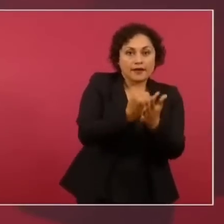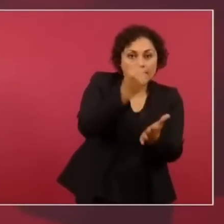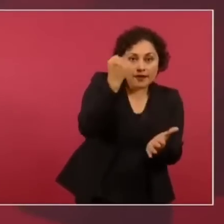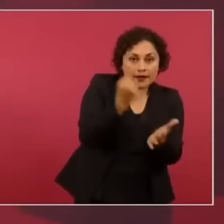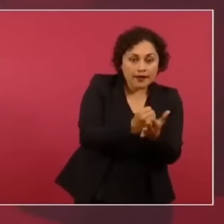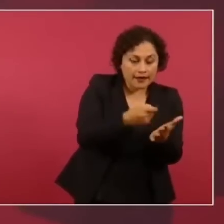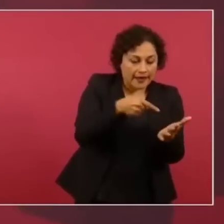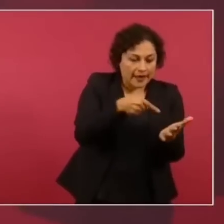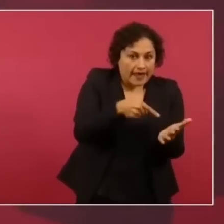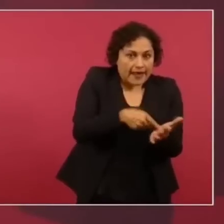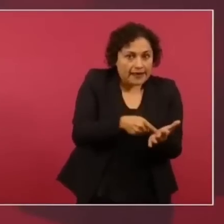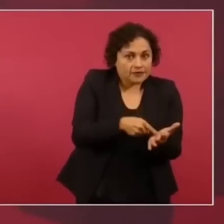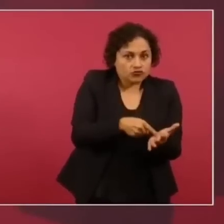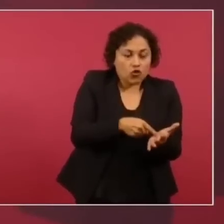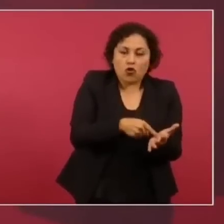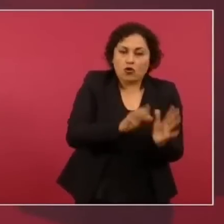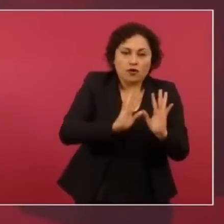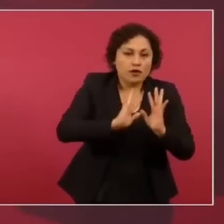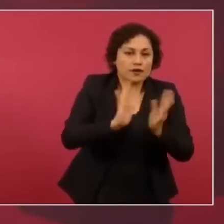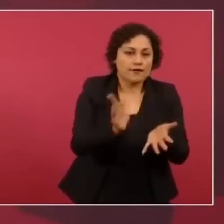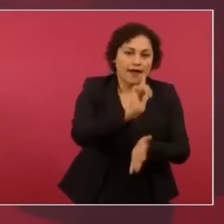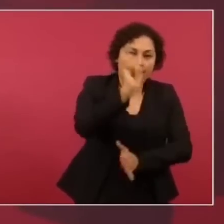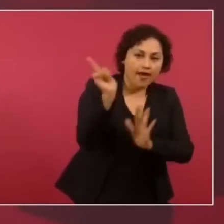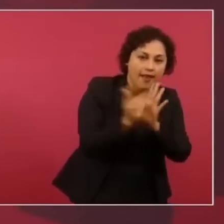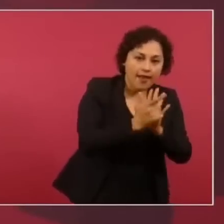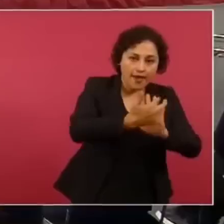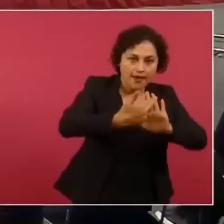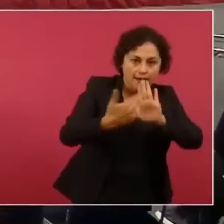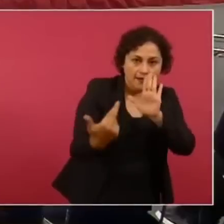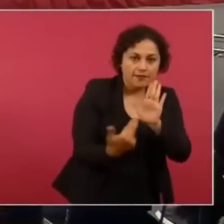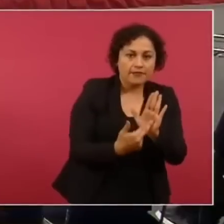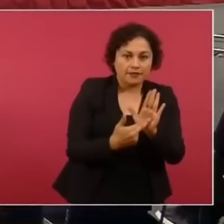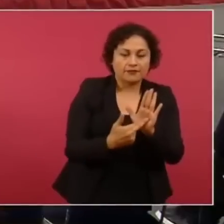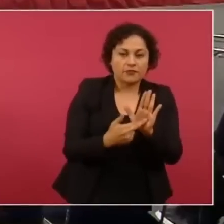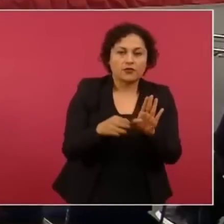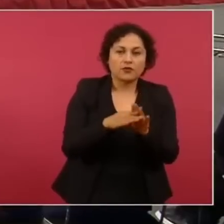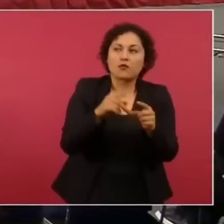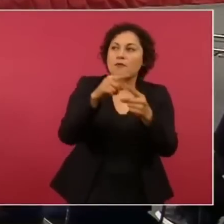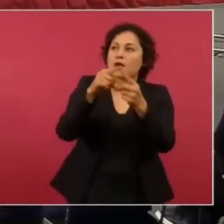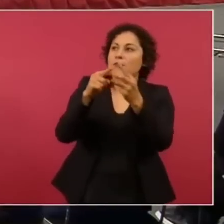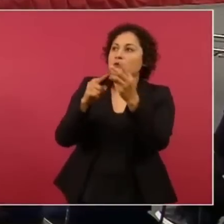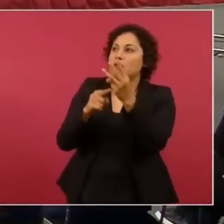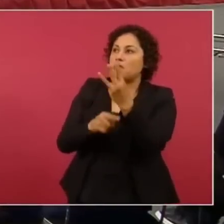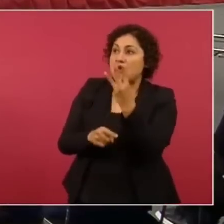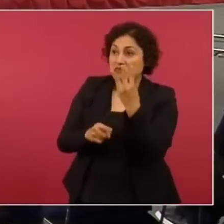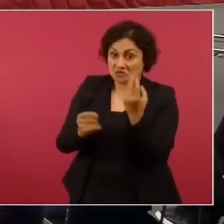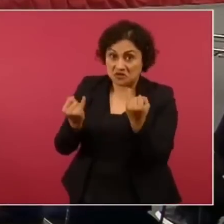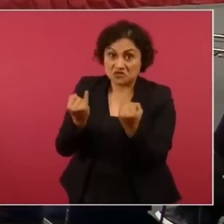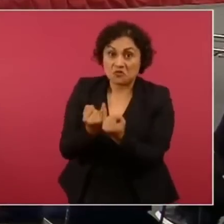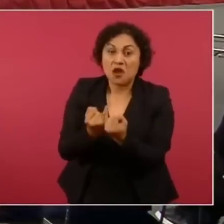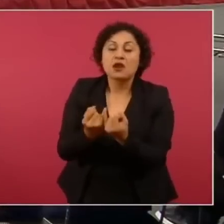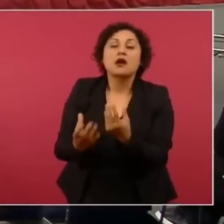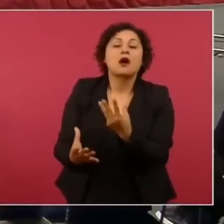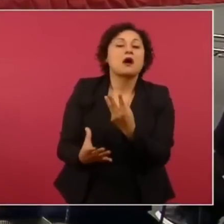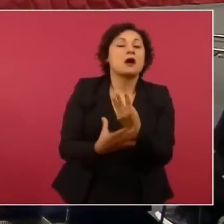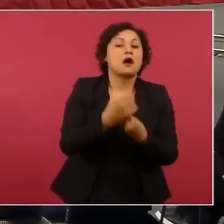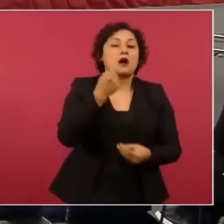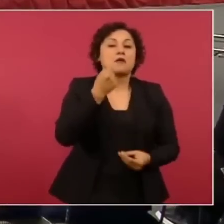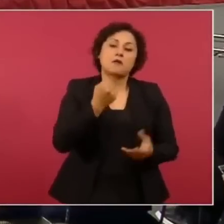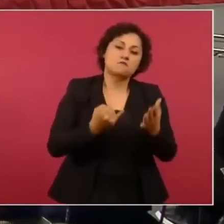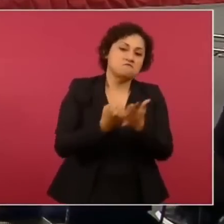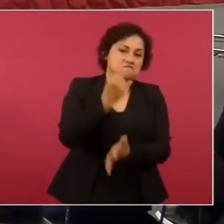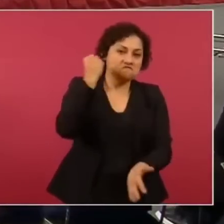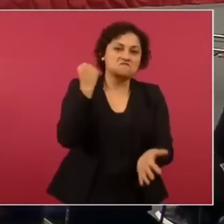¿no? Que pues, agarraron otros casos, empezaron a adoptar, juntaron 3 y vámonos. O sea, es